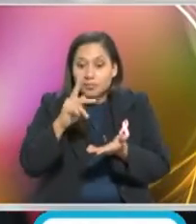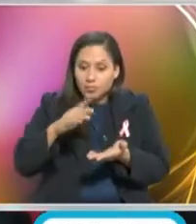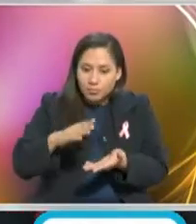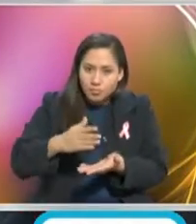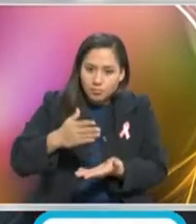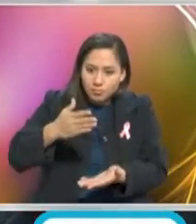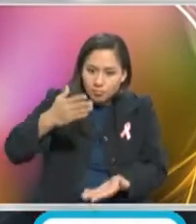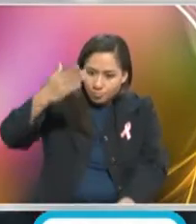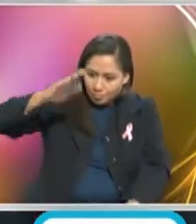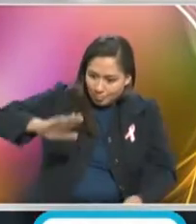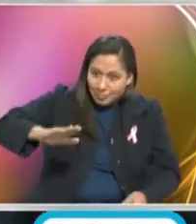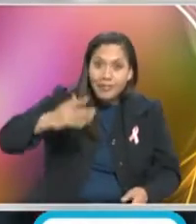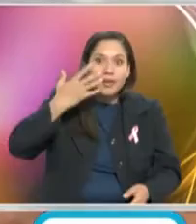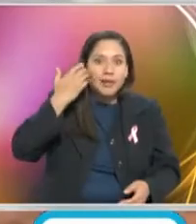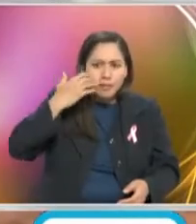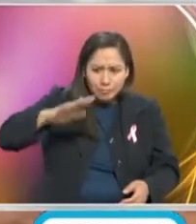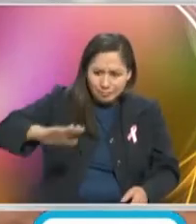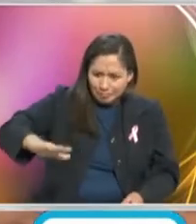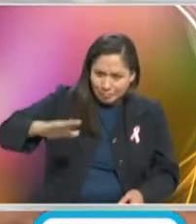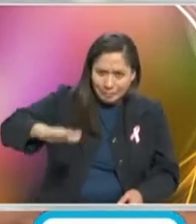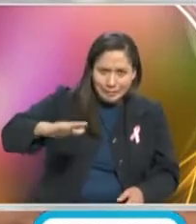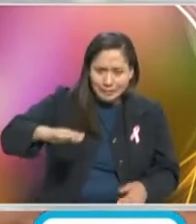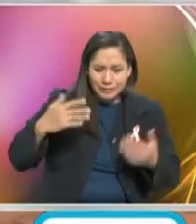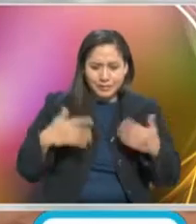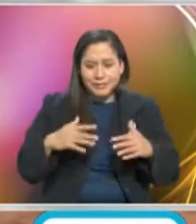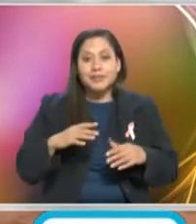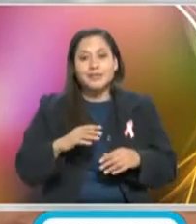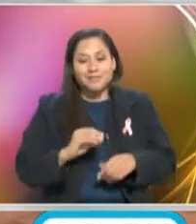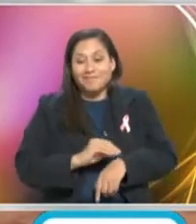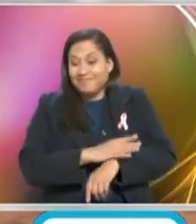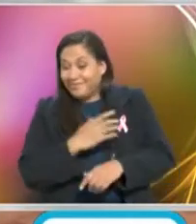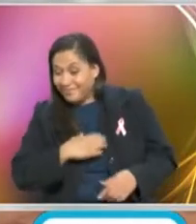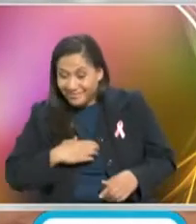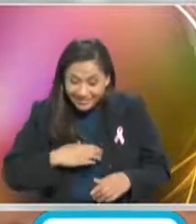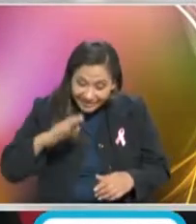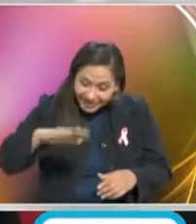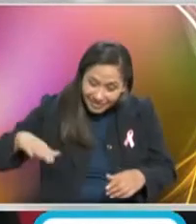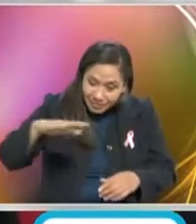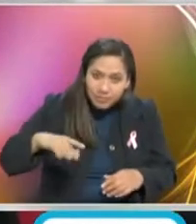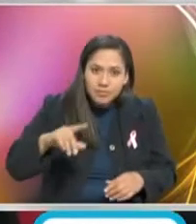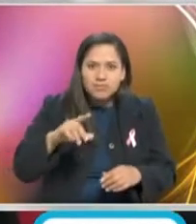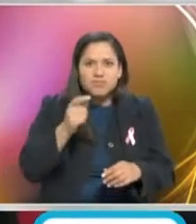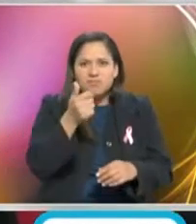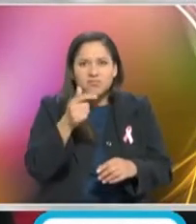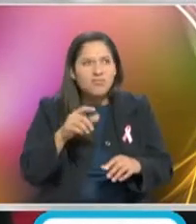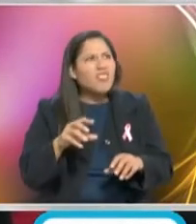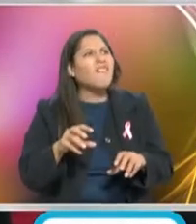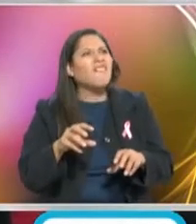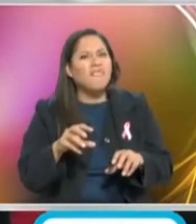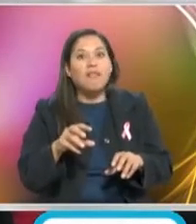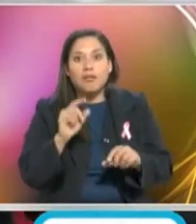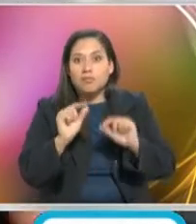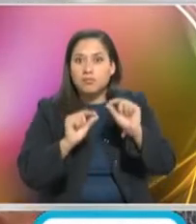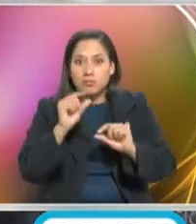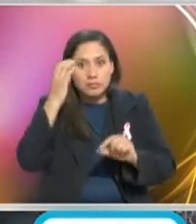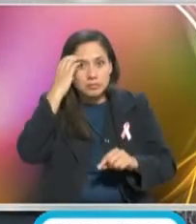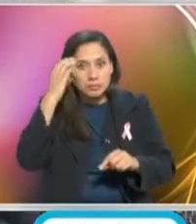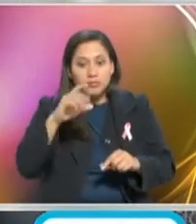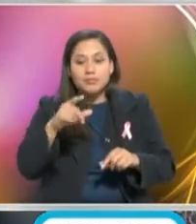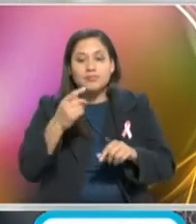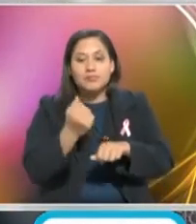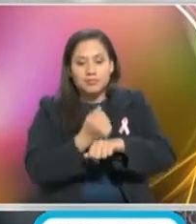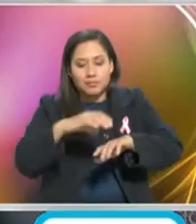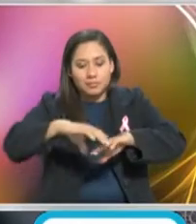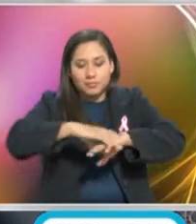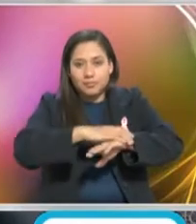ustedes emocionadísimos. Ah, claro. Pero luego se empezó a poner bravo el jaguarcito. Mi papá Claro. tenía unas pantuflas